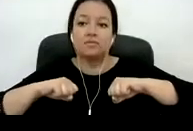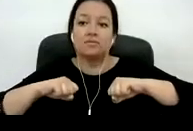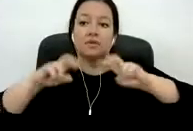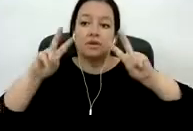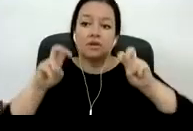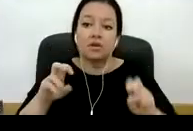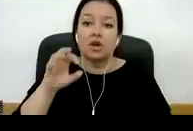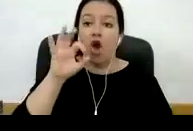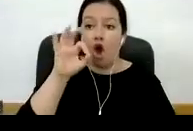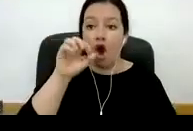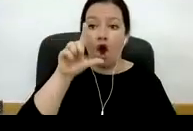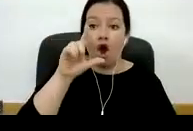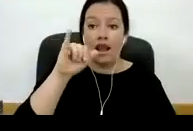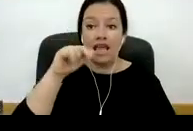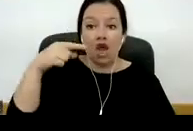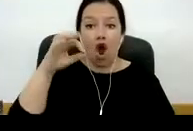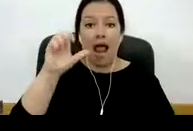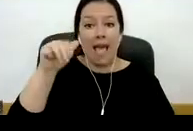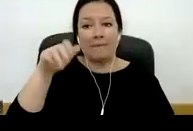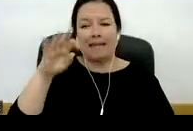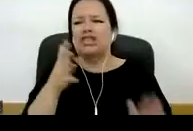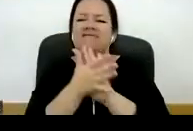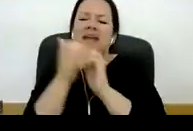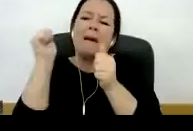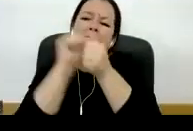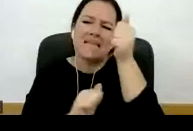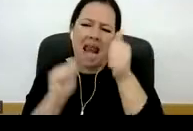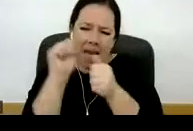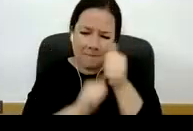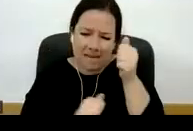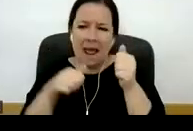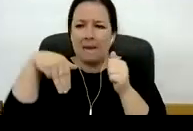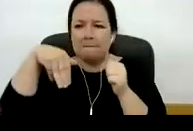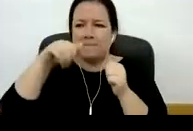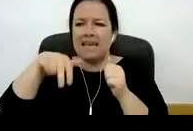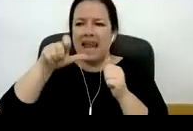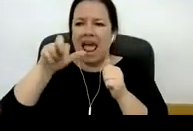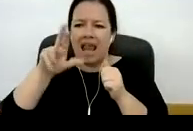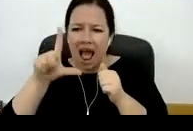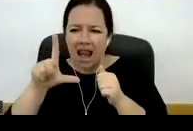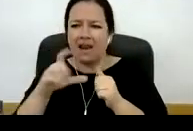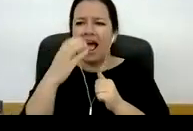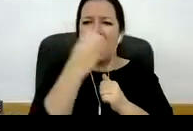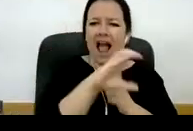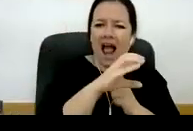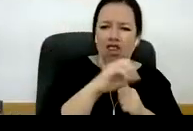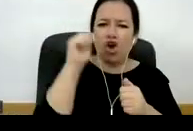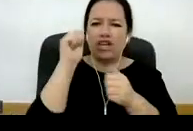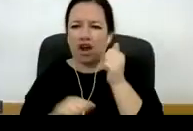de oligoelemento, de minerales, toda la carencia de minerales que hemos visto antes, sobre todo calcio, hierro y